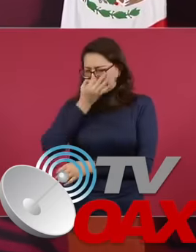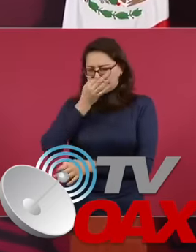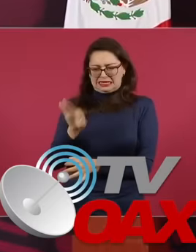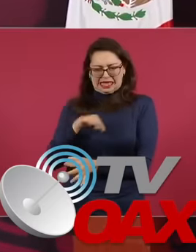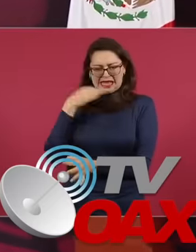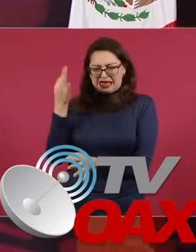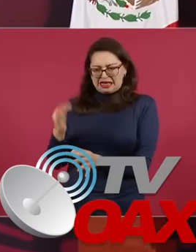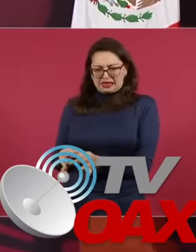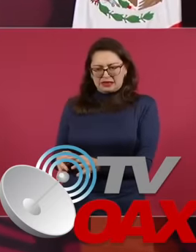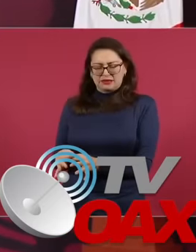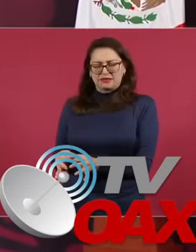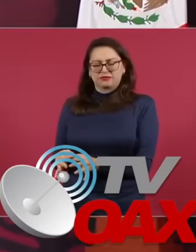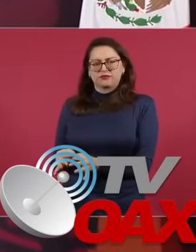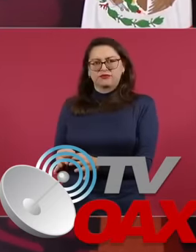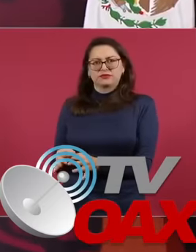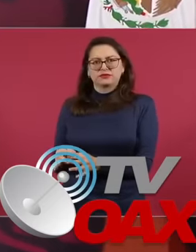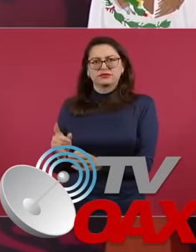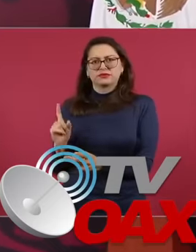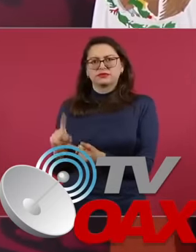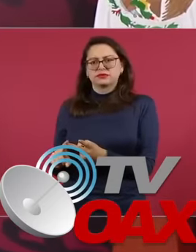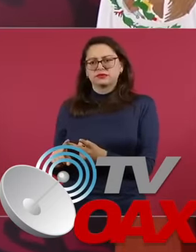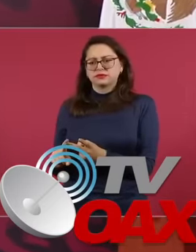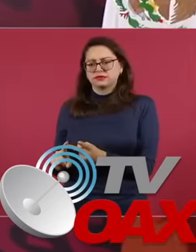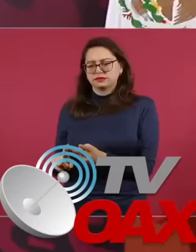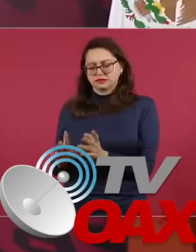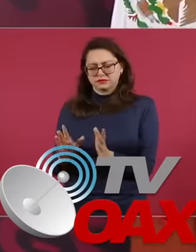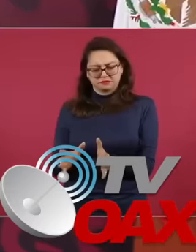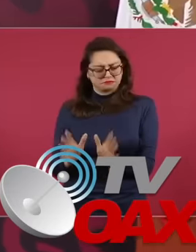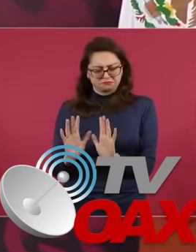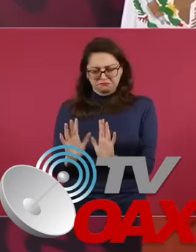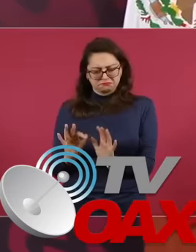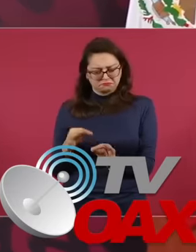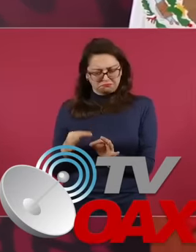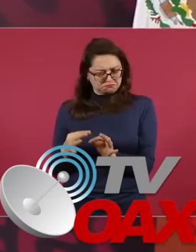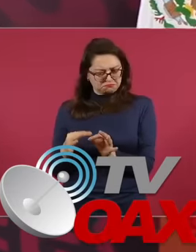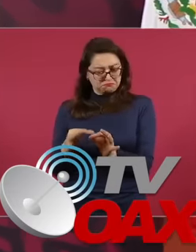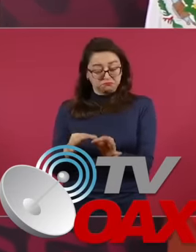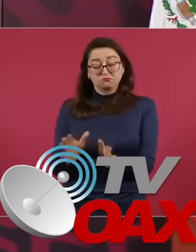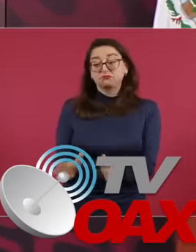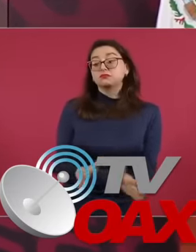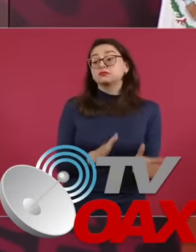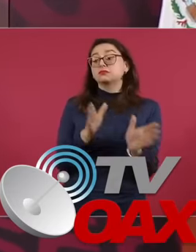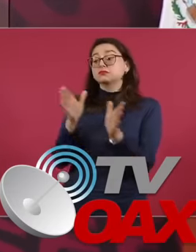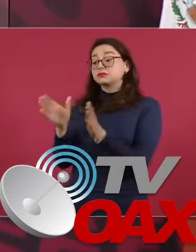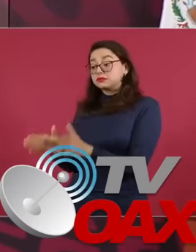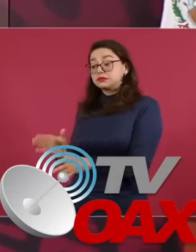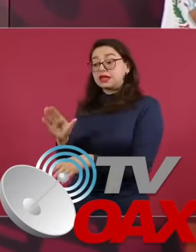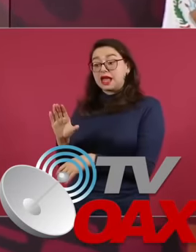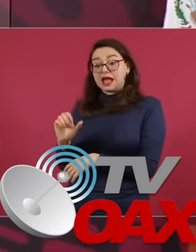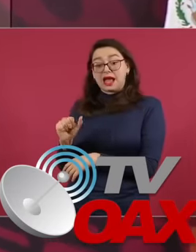En el plan de justicia en Cananea se ha avanzado también